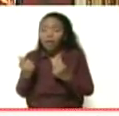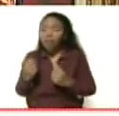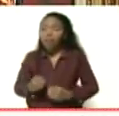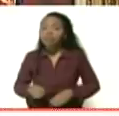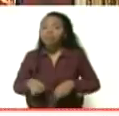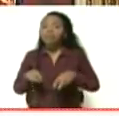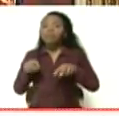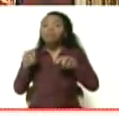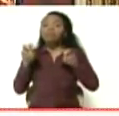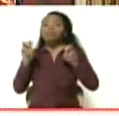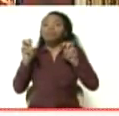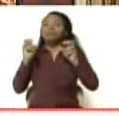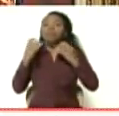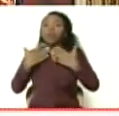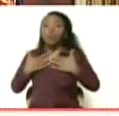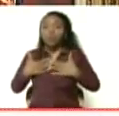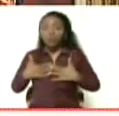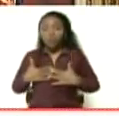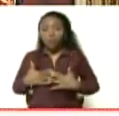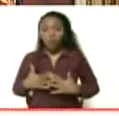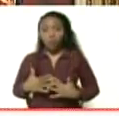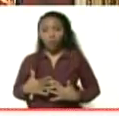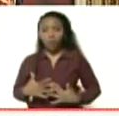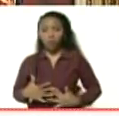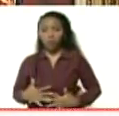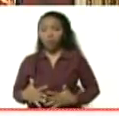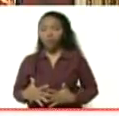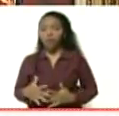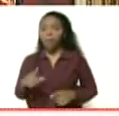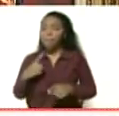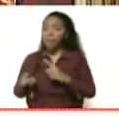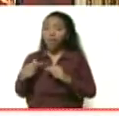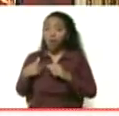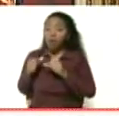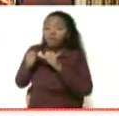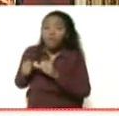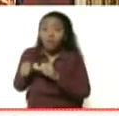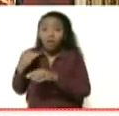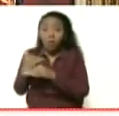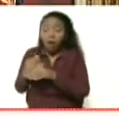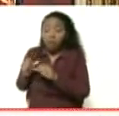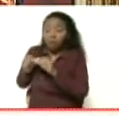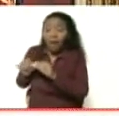respire, se refresque. Pero no me quedo ahí.